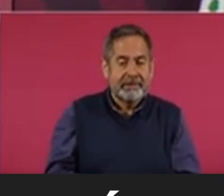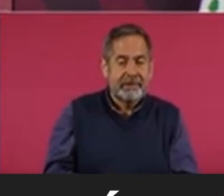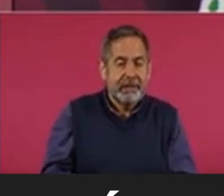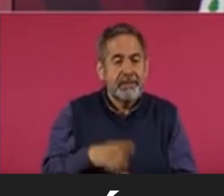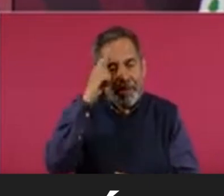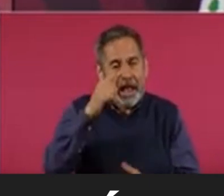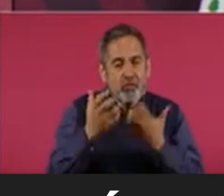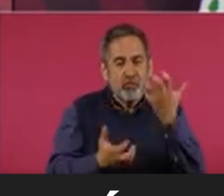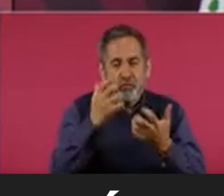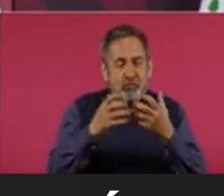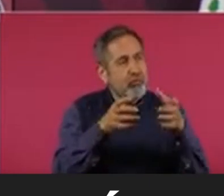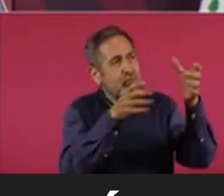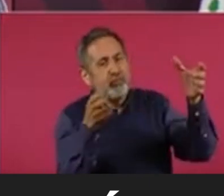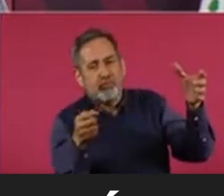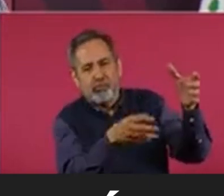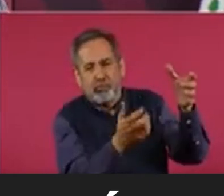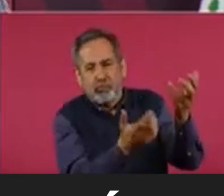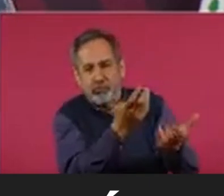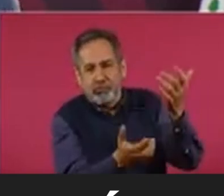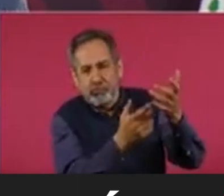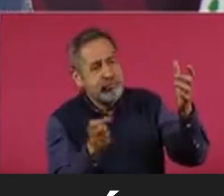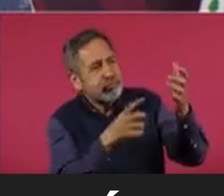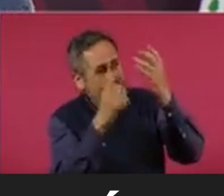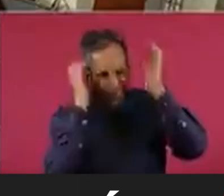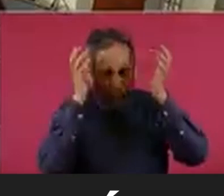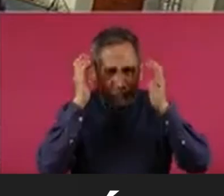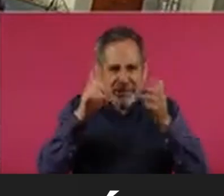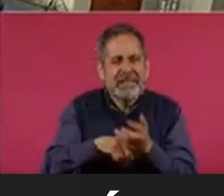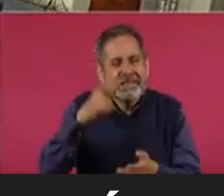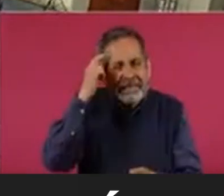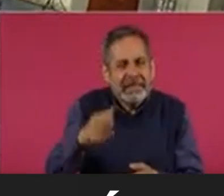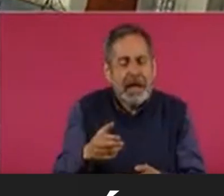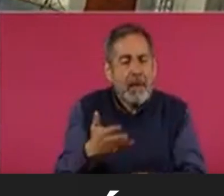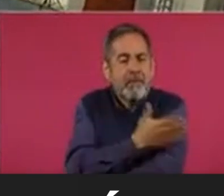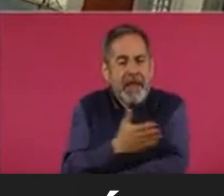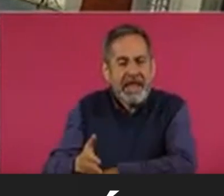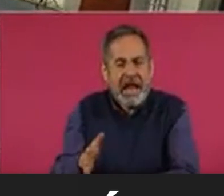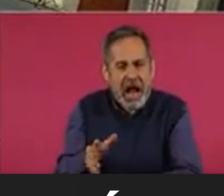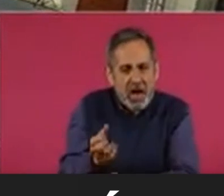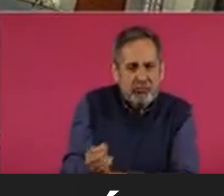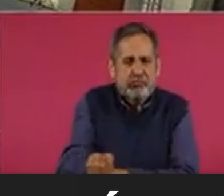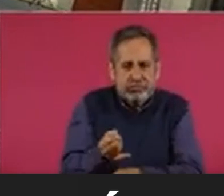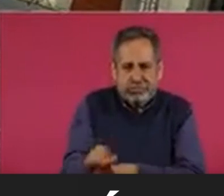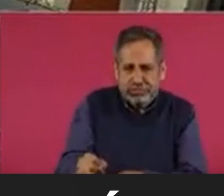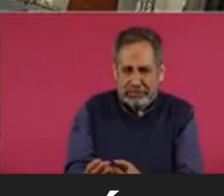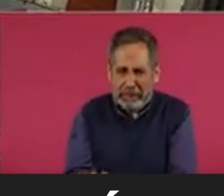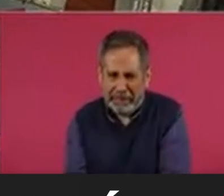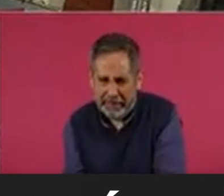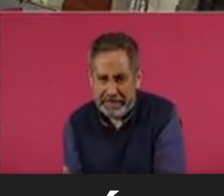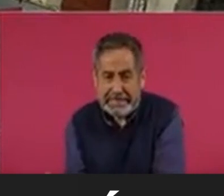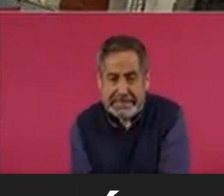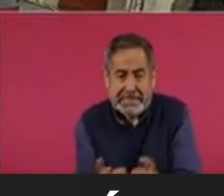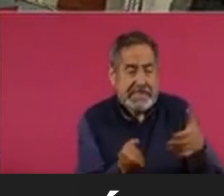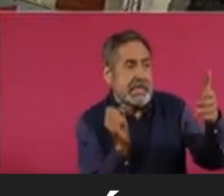boiler que vendían del aserrín, pero a veces ni para el aserrín,